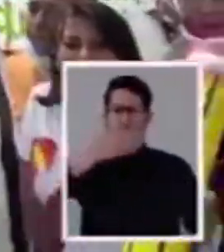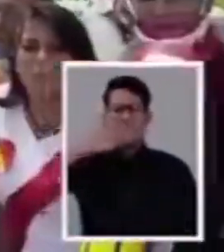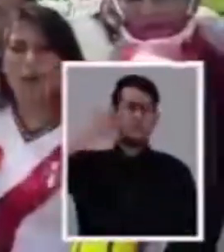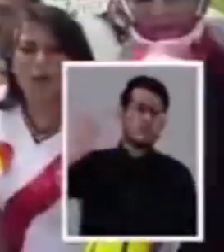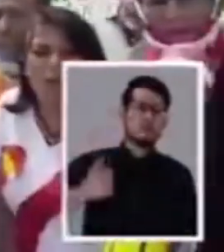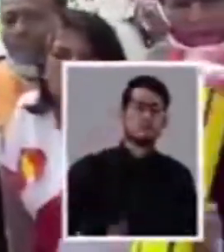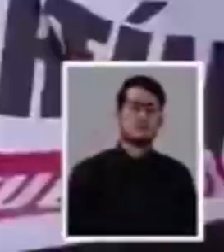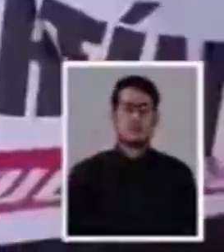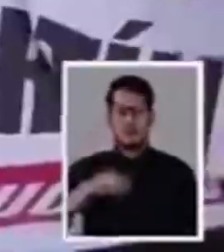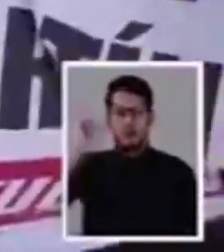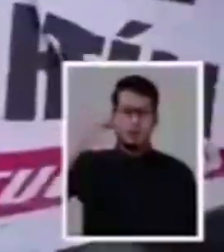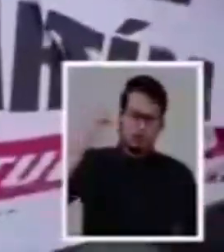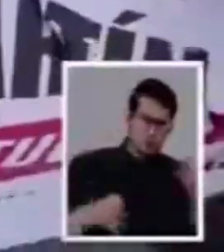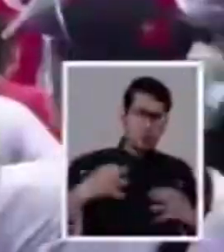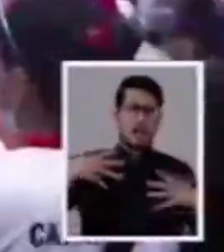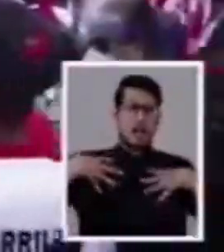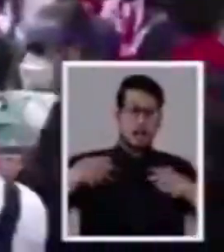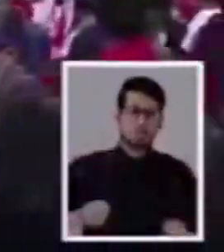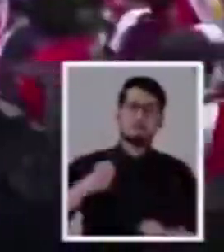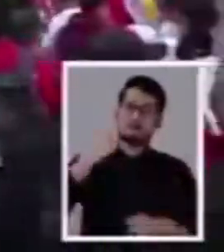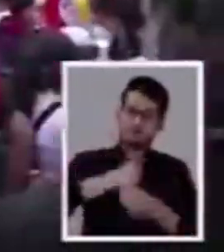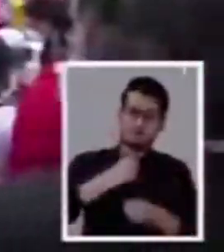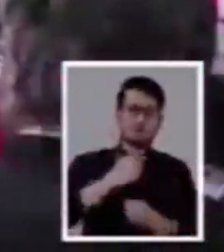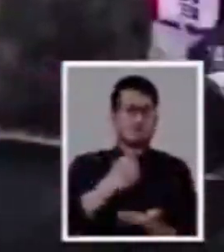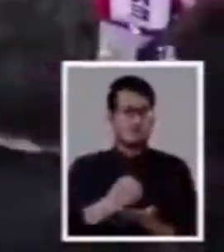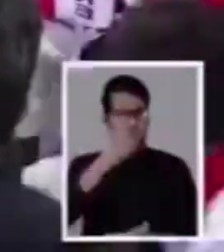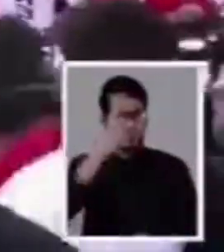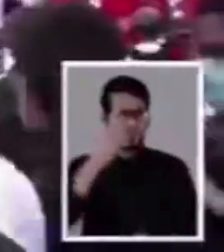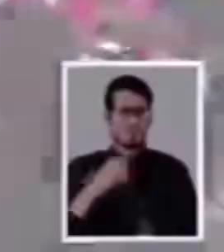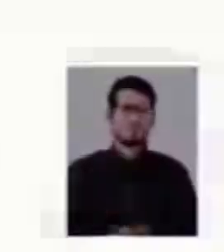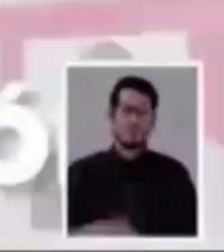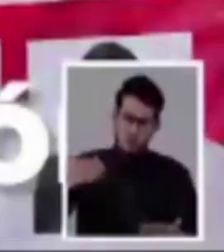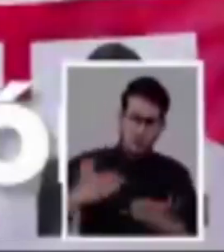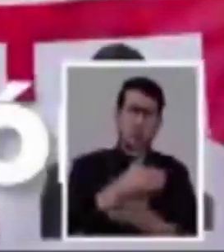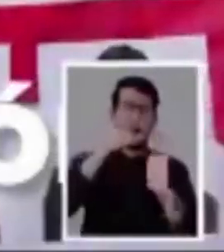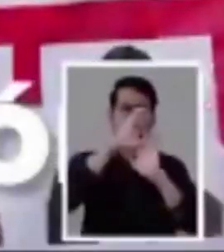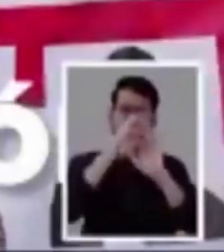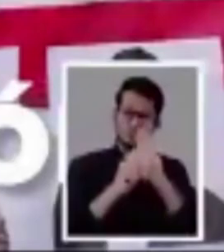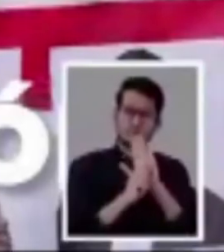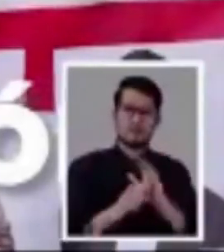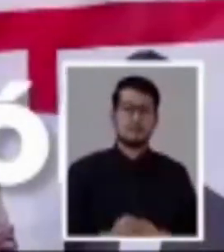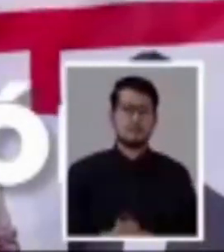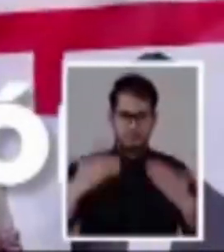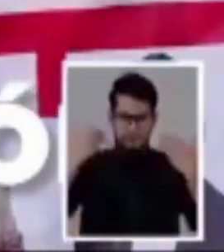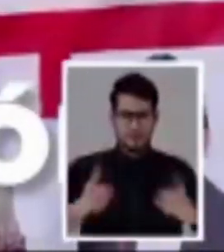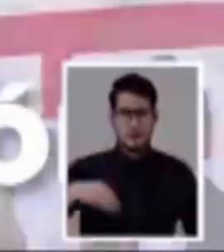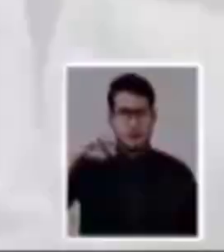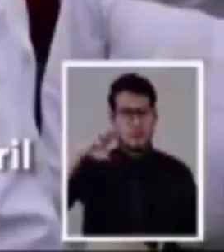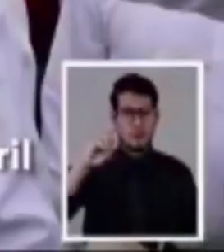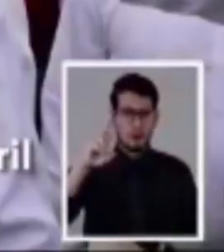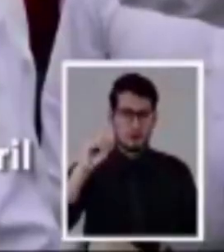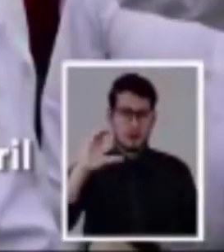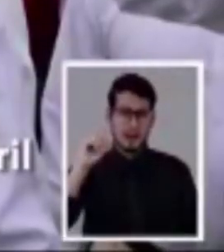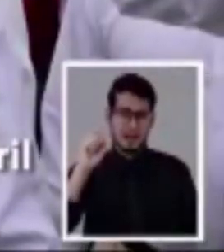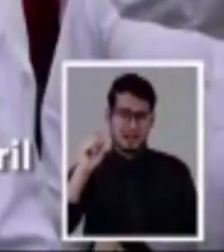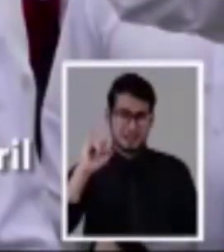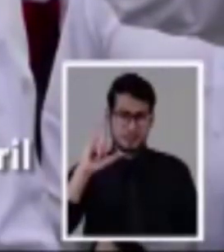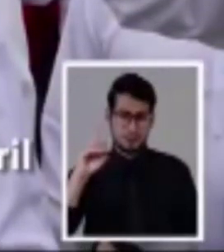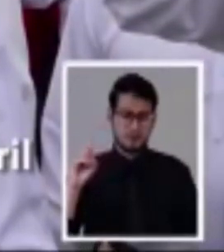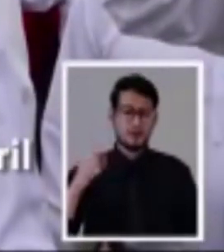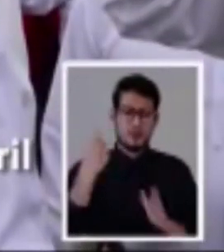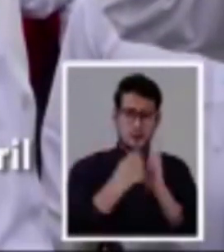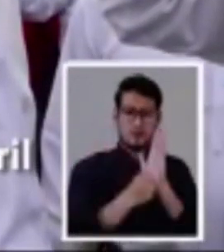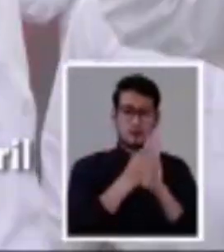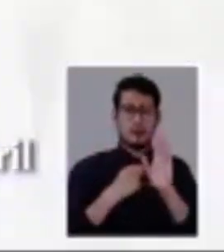de que seremos mejores. Por justicia, salud, trabajo y educación, nueva constitución. Soy Pedro Castillo.